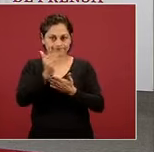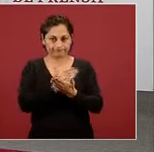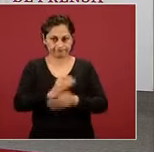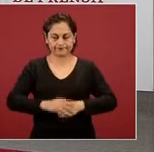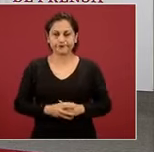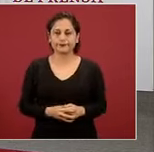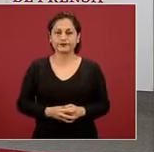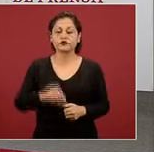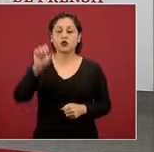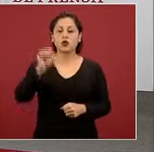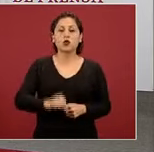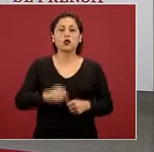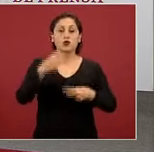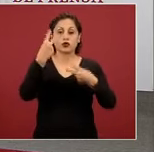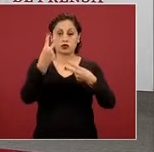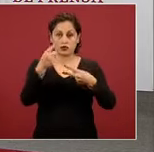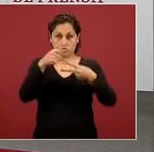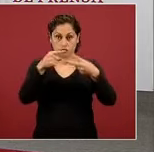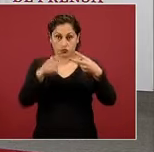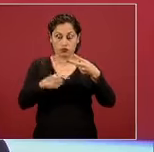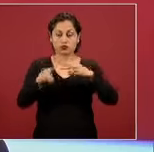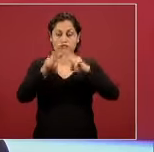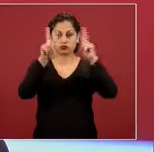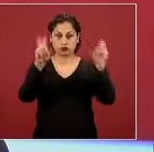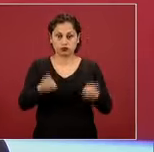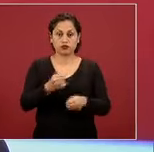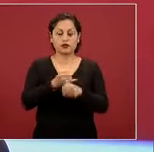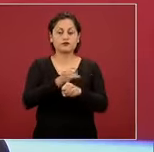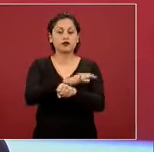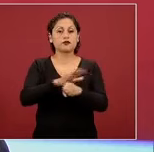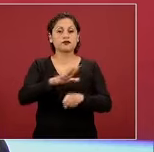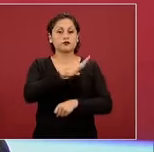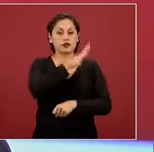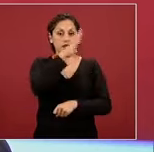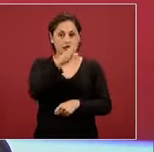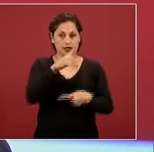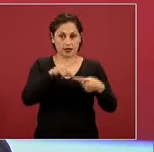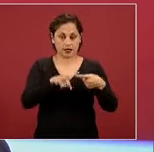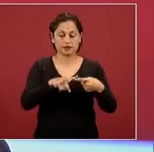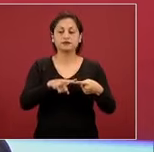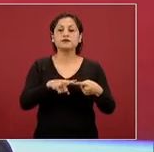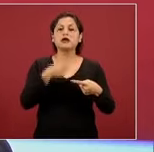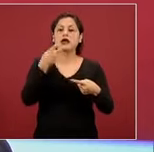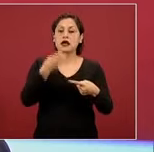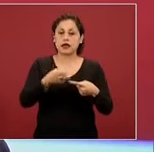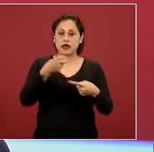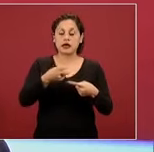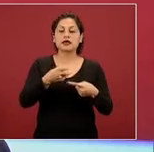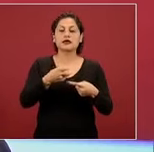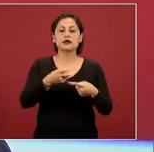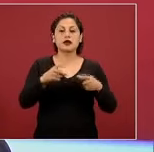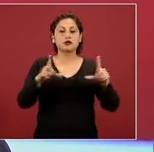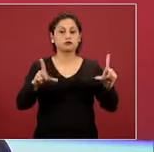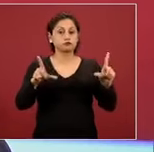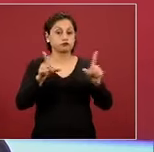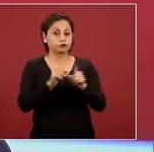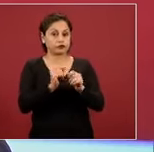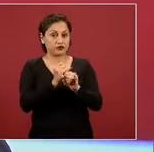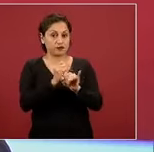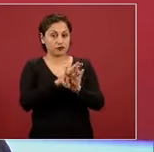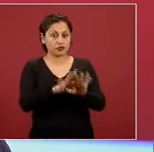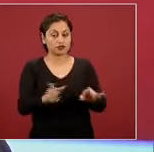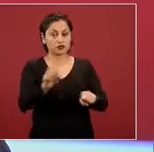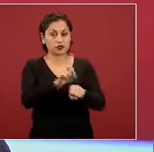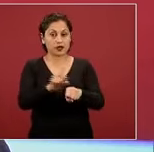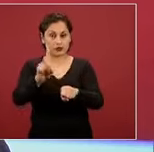en el informe técnico, uno la información epidemiológica, donde además de presentar el informe sintético que presentamos todos los